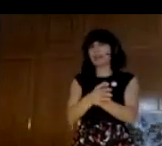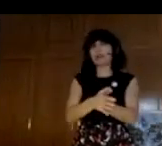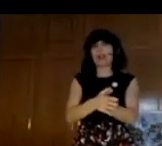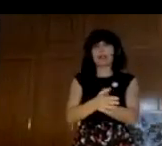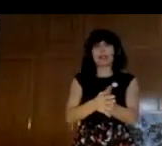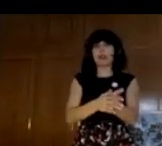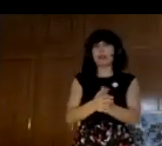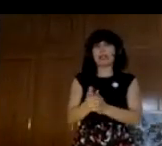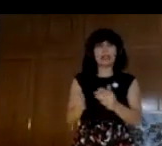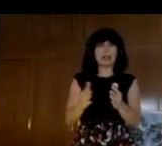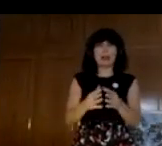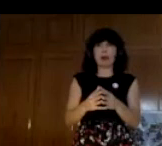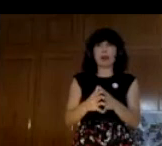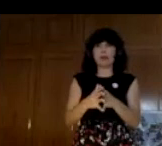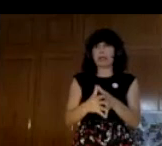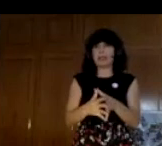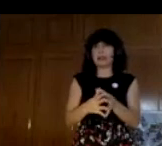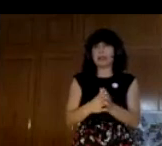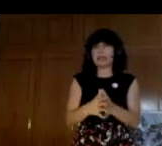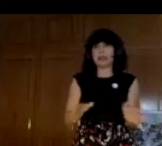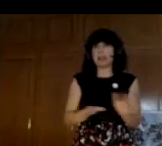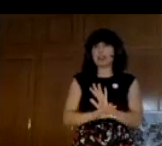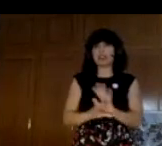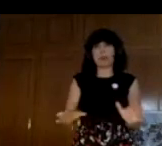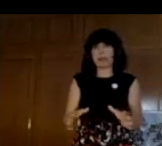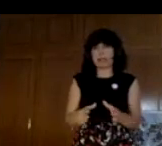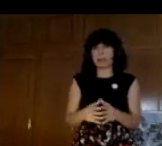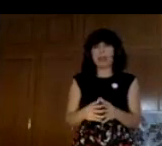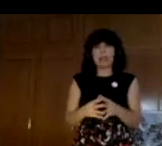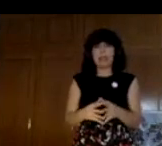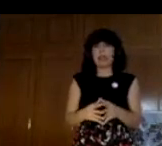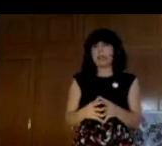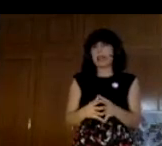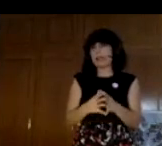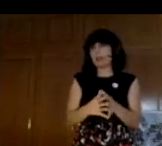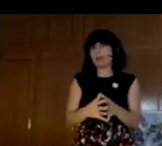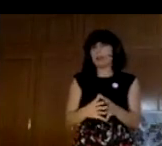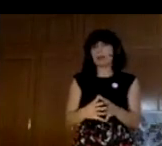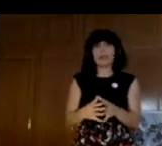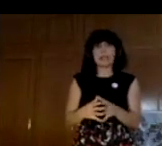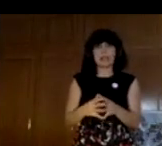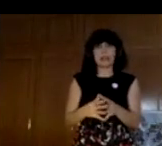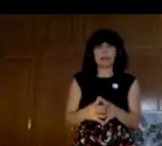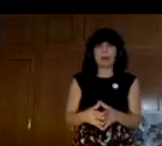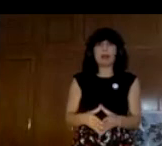que llevo toda la vida haciendo comunicación, evaluar comunicativamente este momento es complejísimo. Y creo que hacer cualquier encuesta de percepción lo